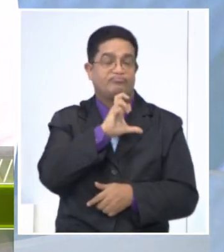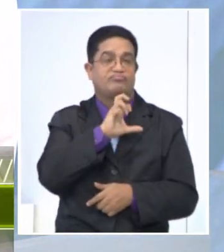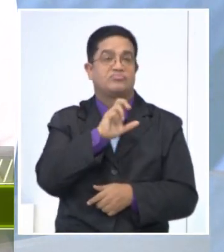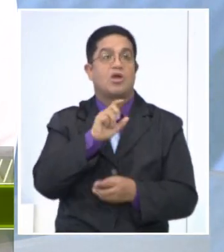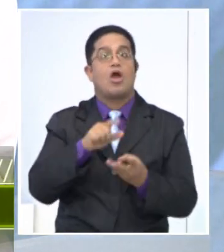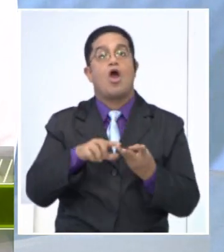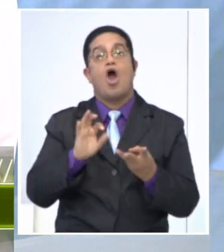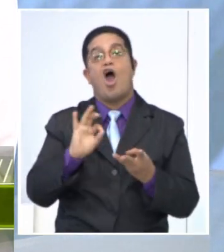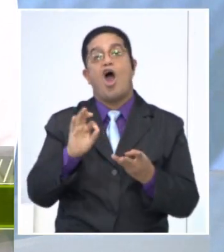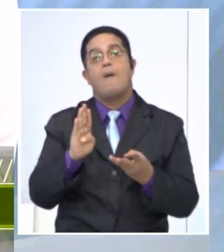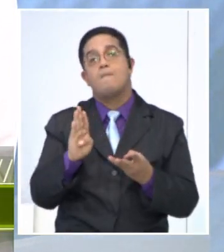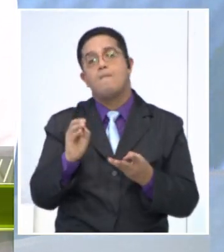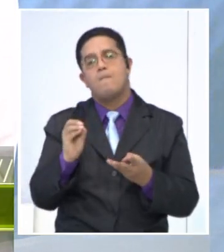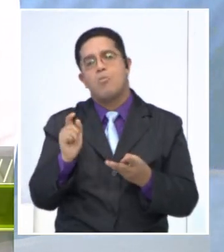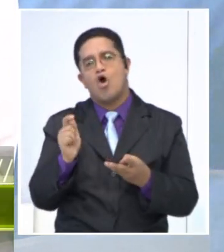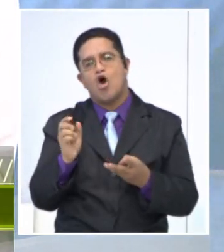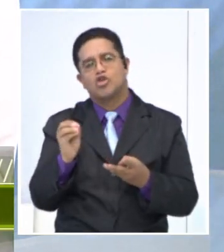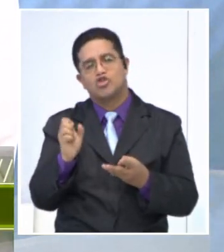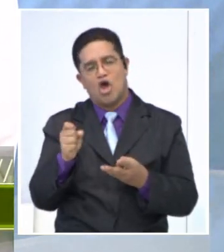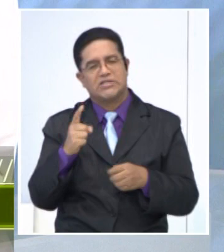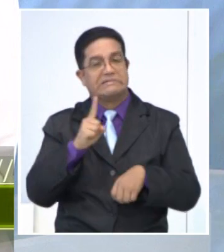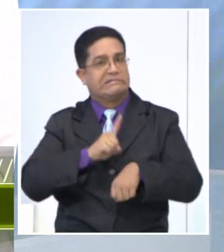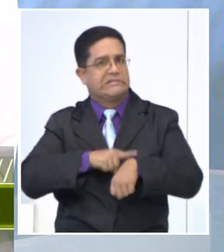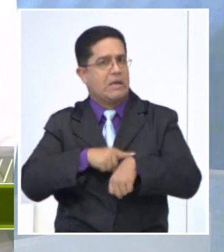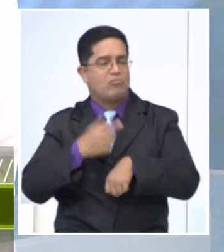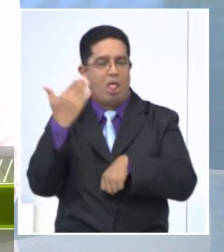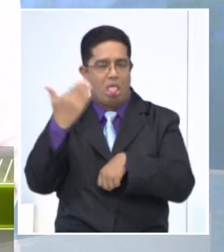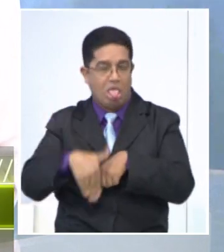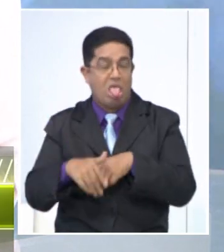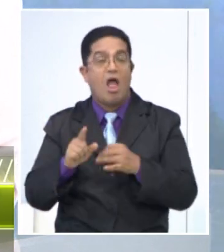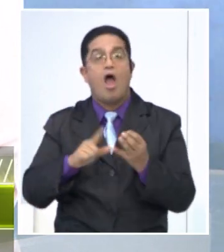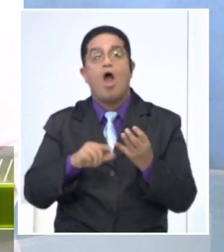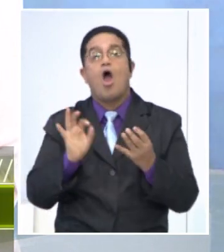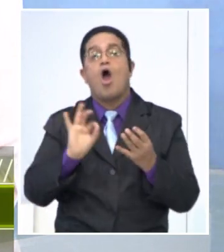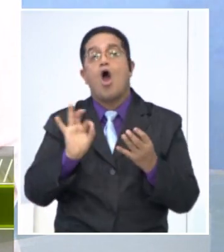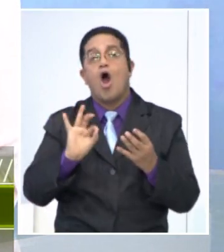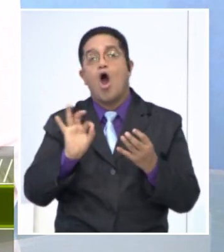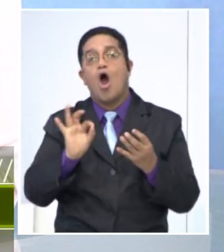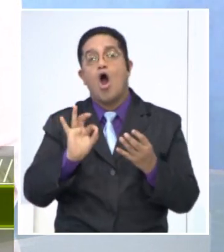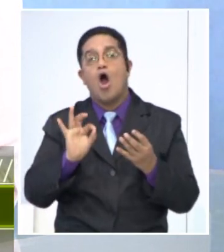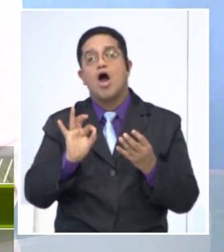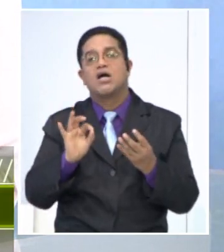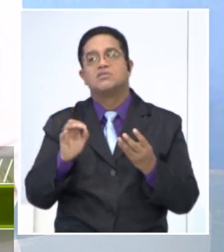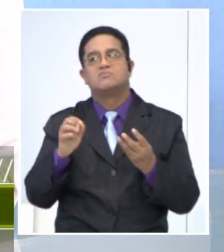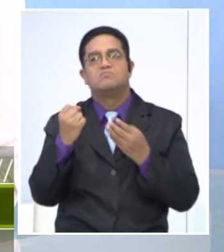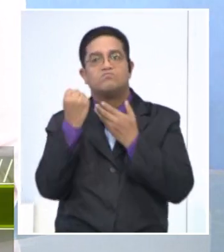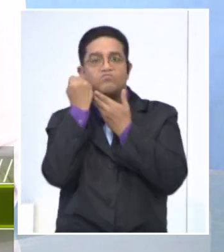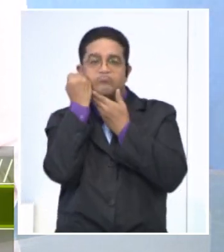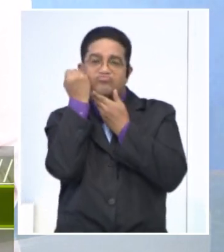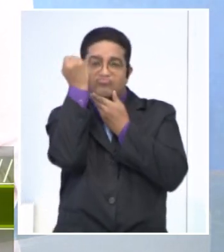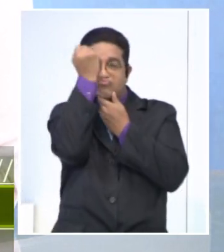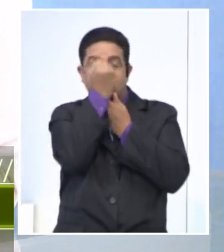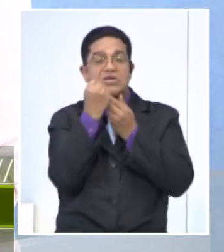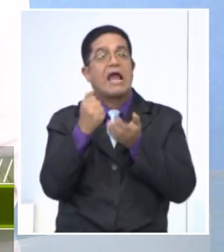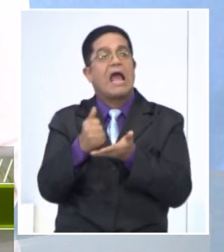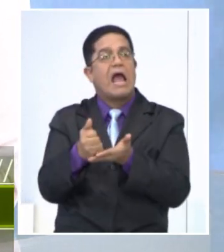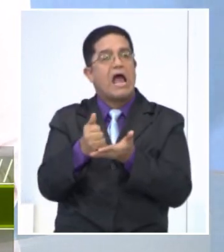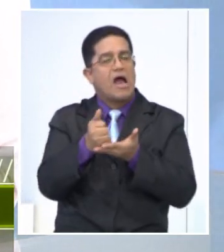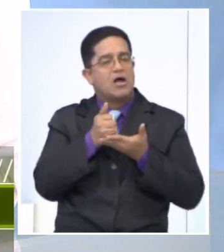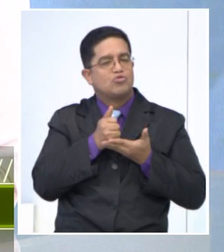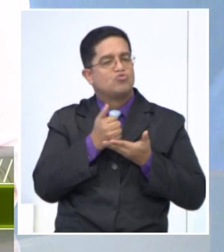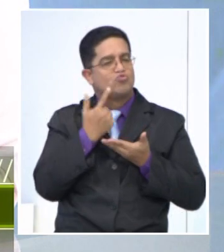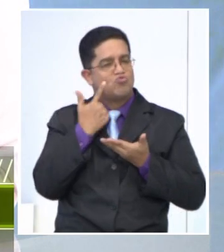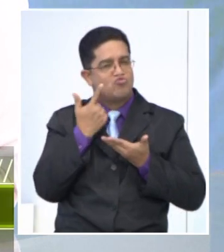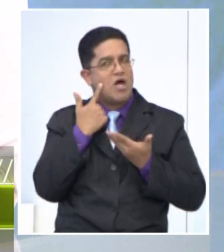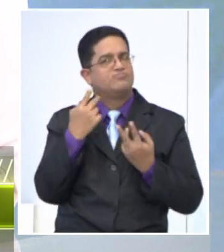toxina botulínica, por Correcto. ejemplo, que tienen una vida útil o incluso los tratamientos con aparatología, esos que nos ayudan con el colágeno, la elastina, a vernos